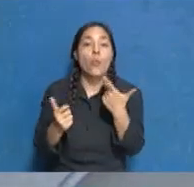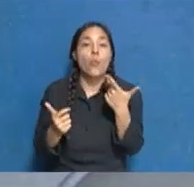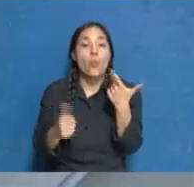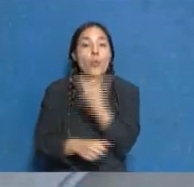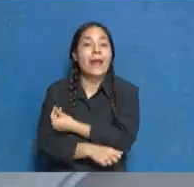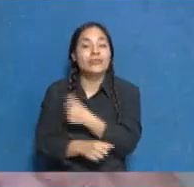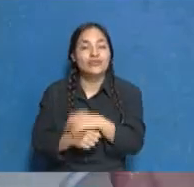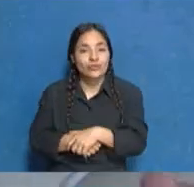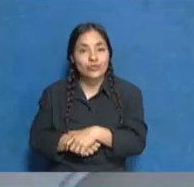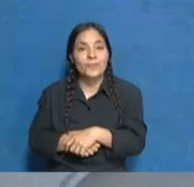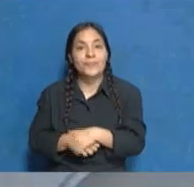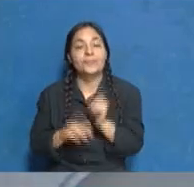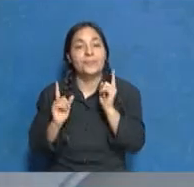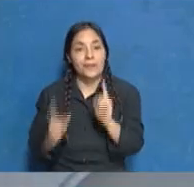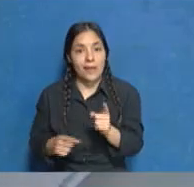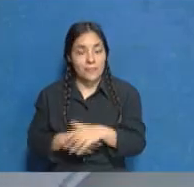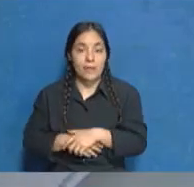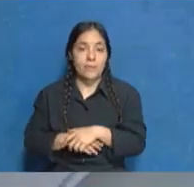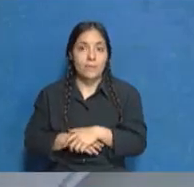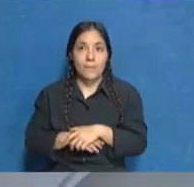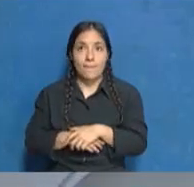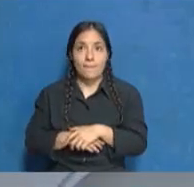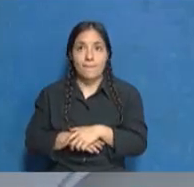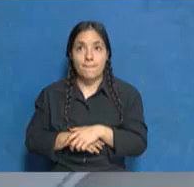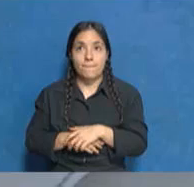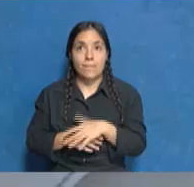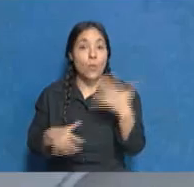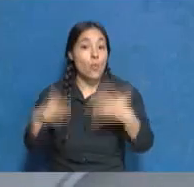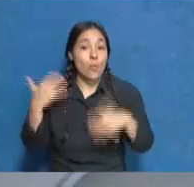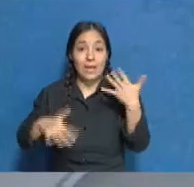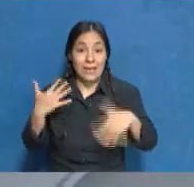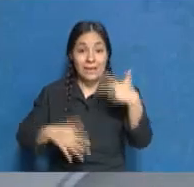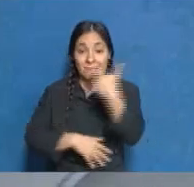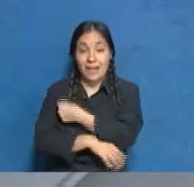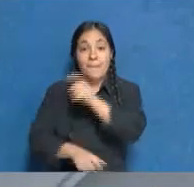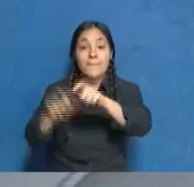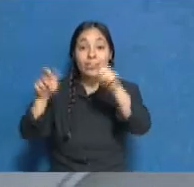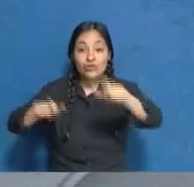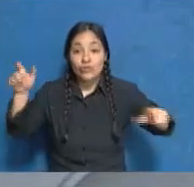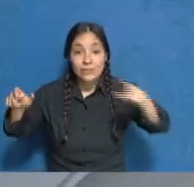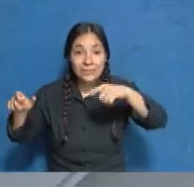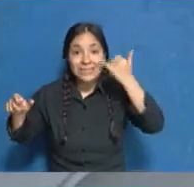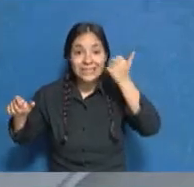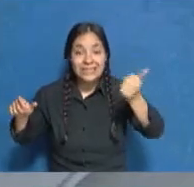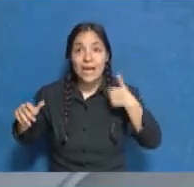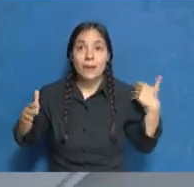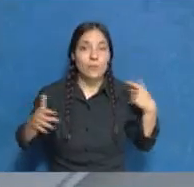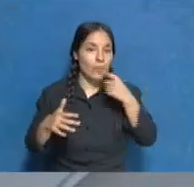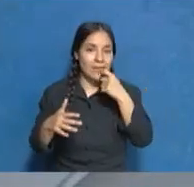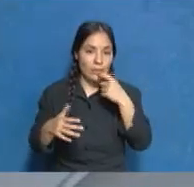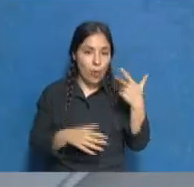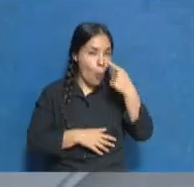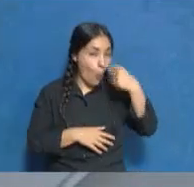se coloquen y hacerlo lo más pronto posible todas aquellas personas que ya hayan transcurrido